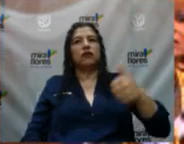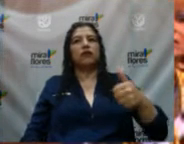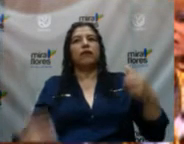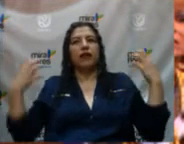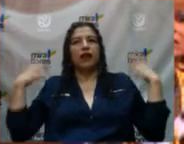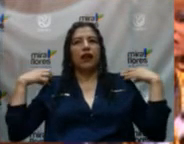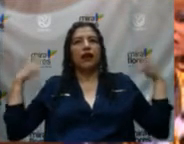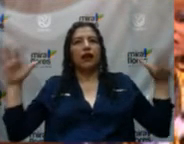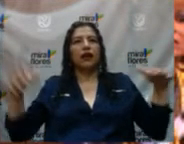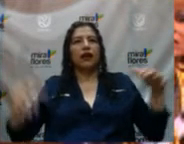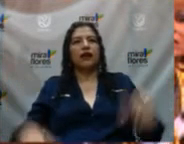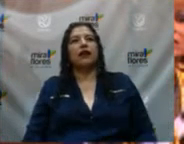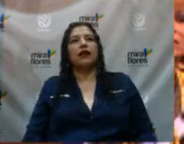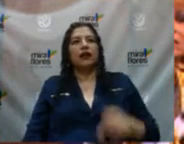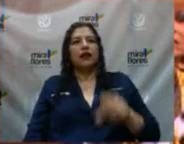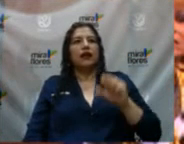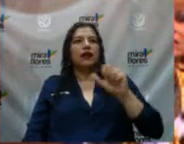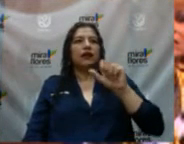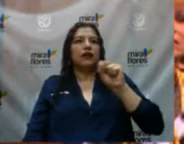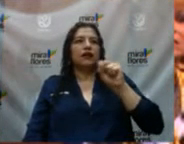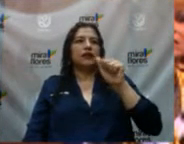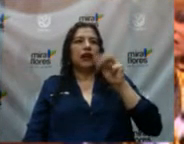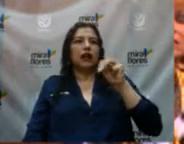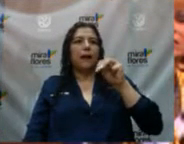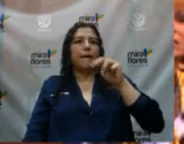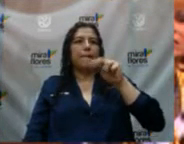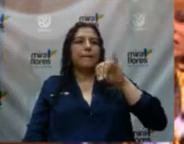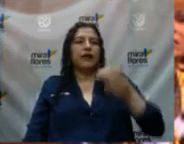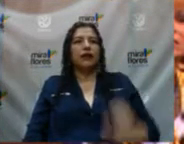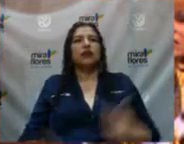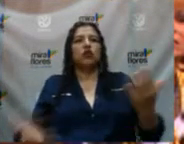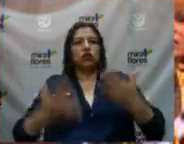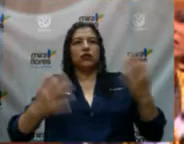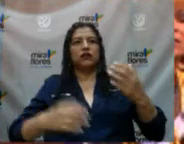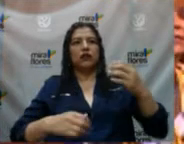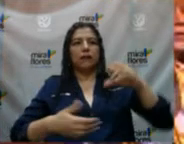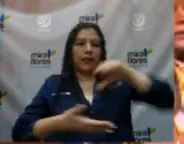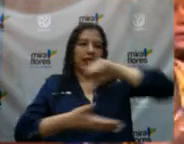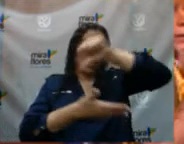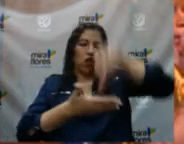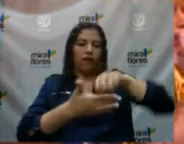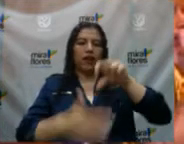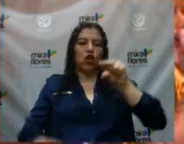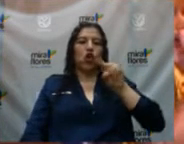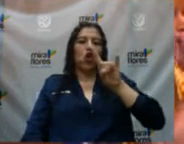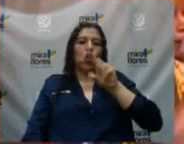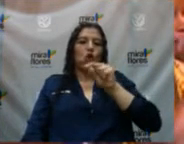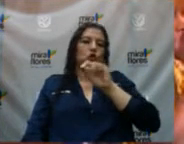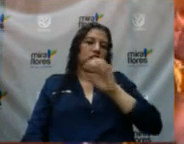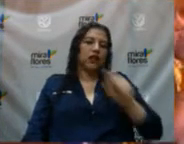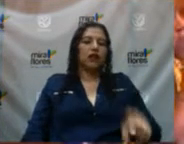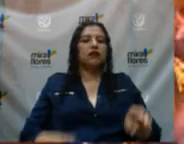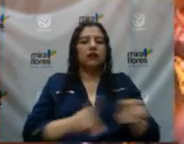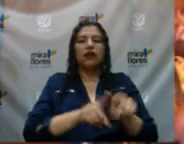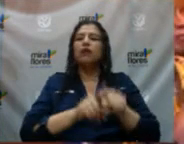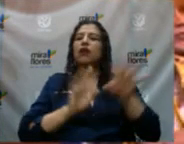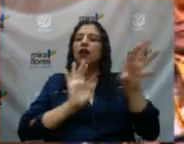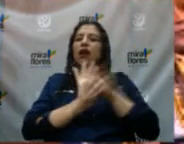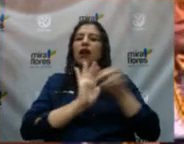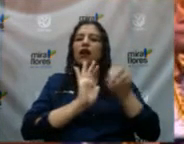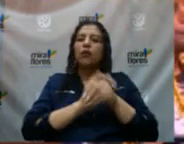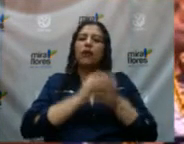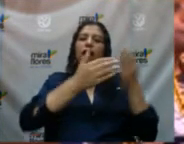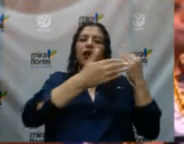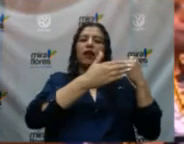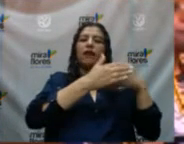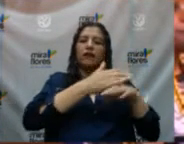San Miguel, cuya estatua luce hoy el óvalo Gutiérrez, al igual que la réplica que podemos ver a la